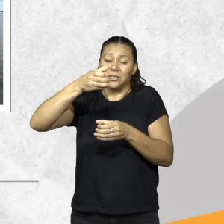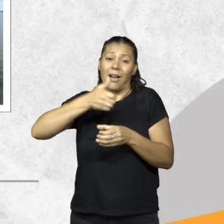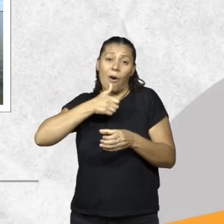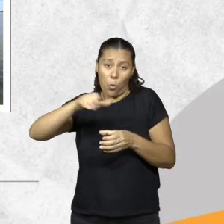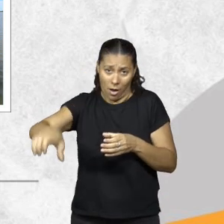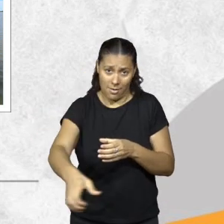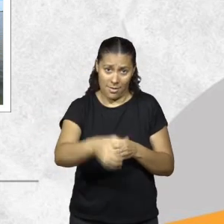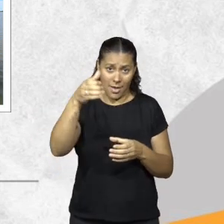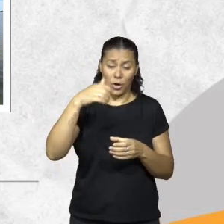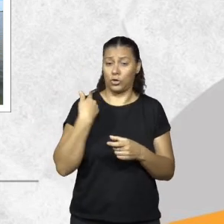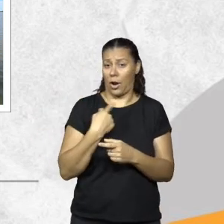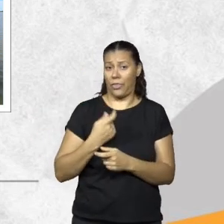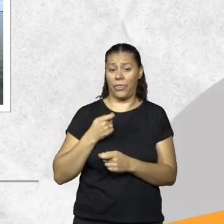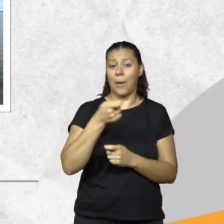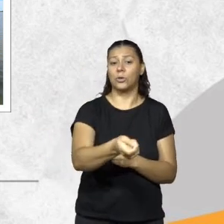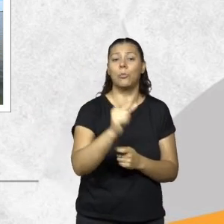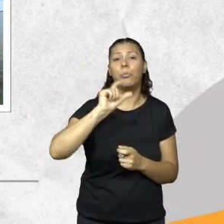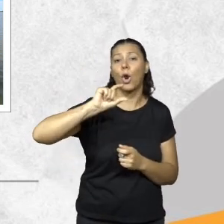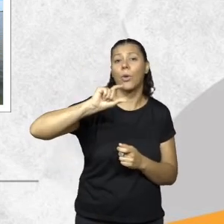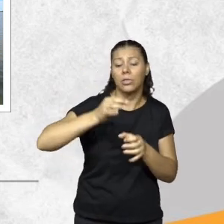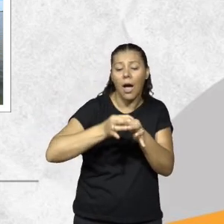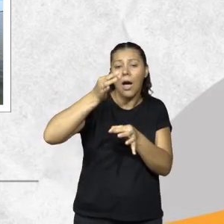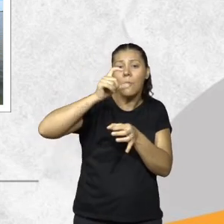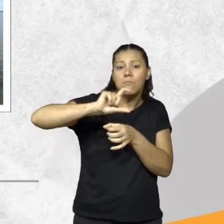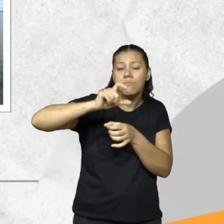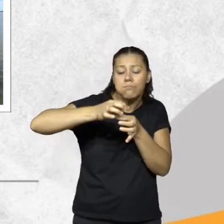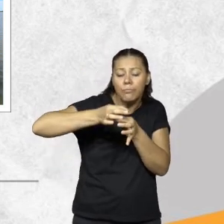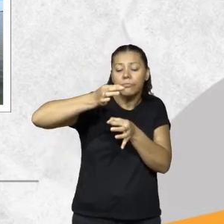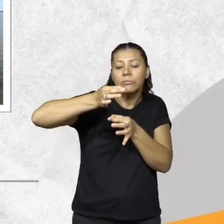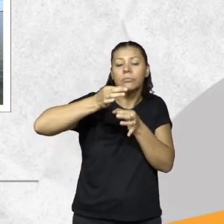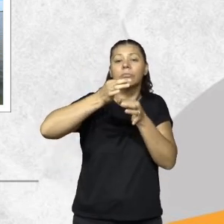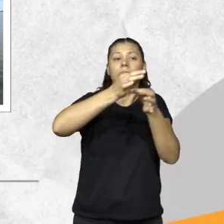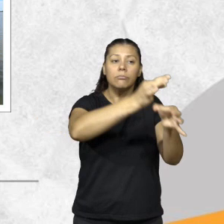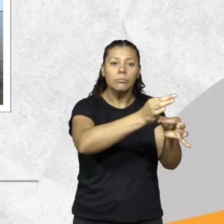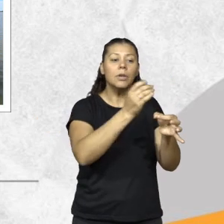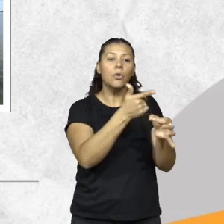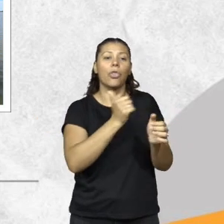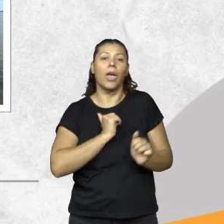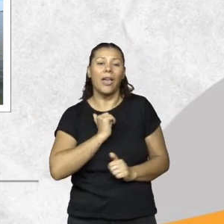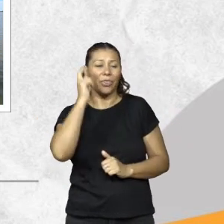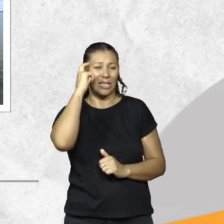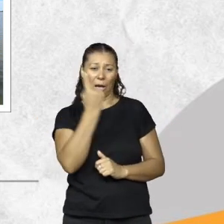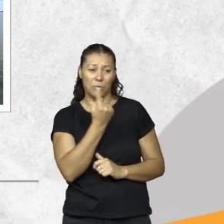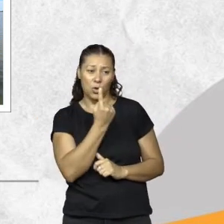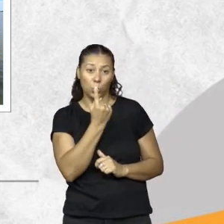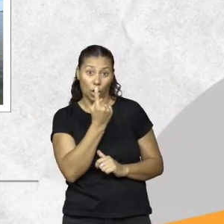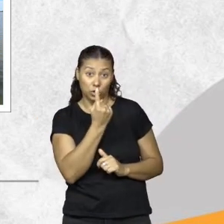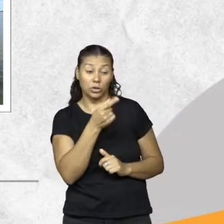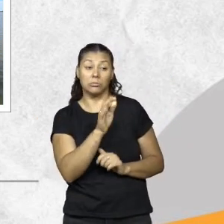damos una probeta, la dejas reposar 10 minutos y con un fondo blanco atrás,